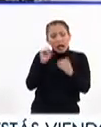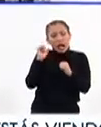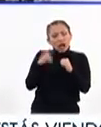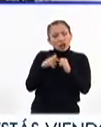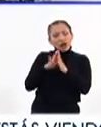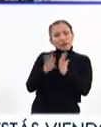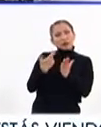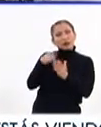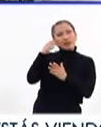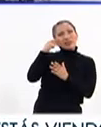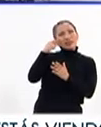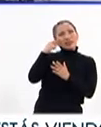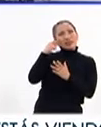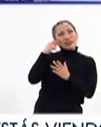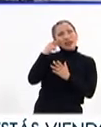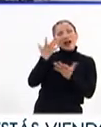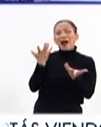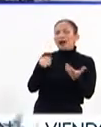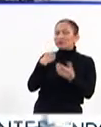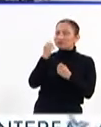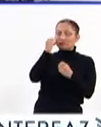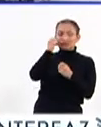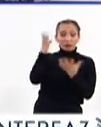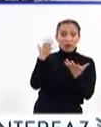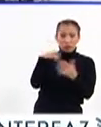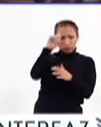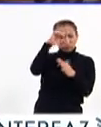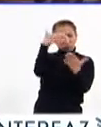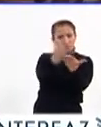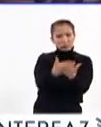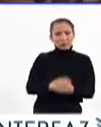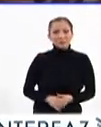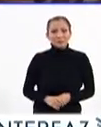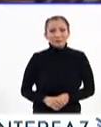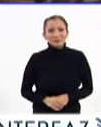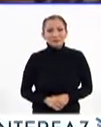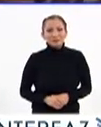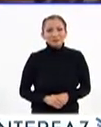algunos libros que nos volaron las neuronas. Bueno, pues propónganlos.